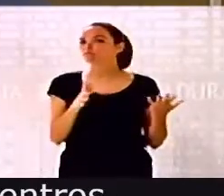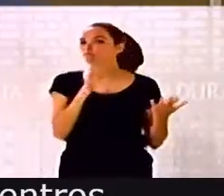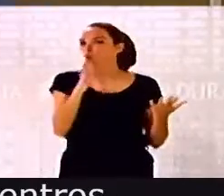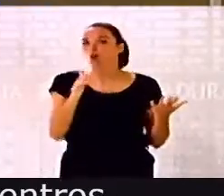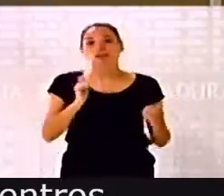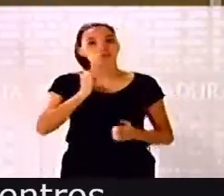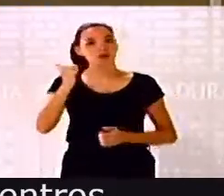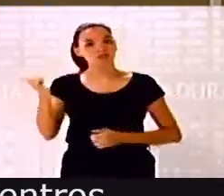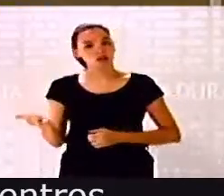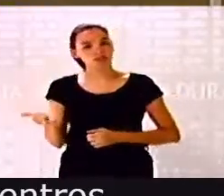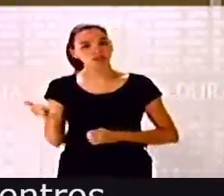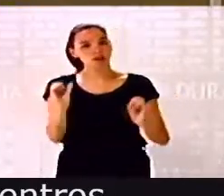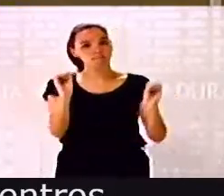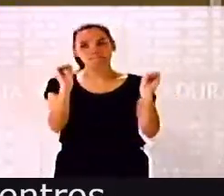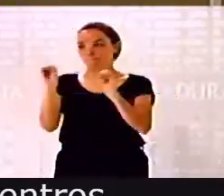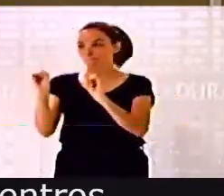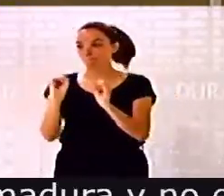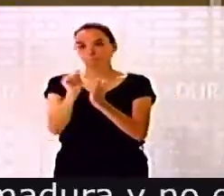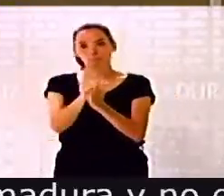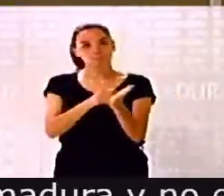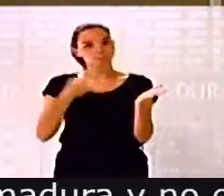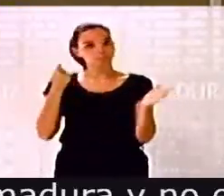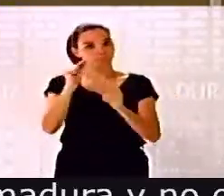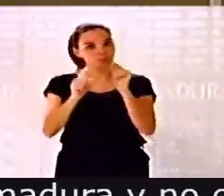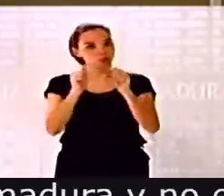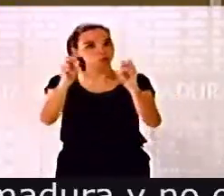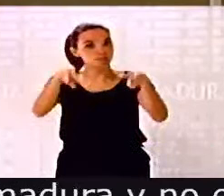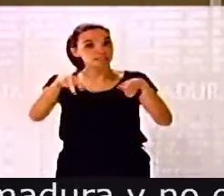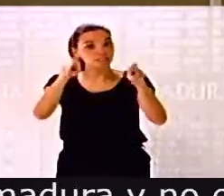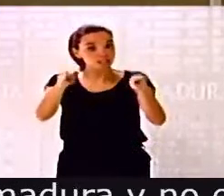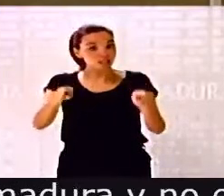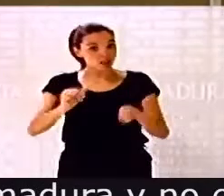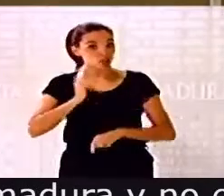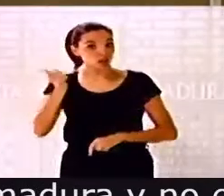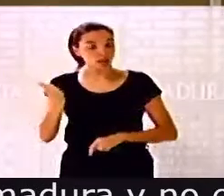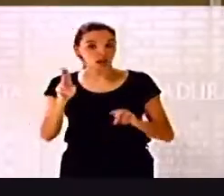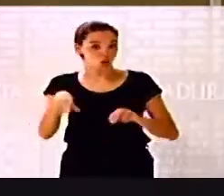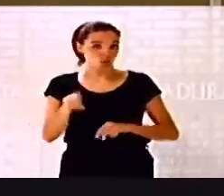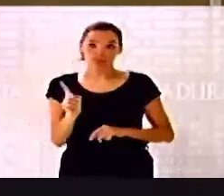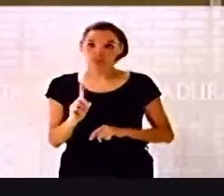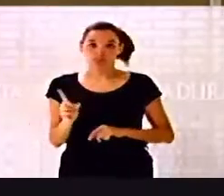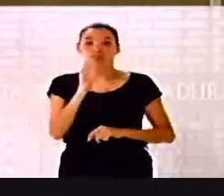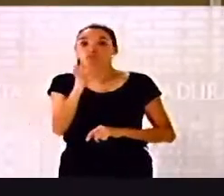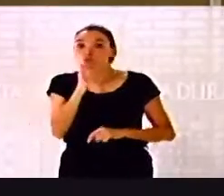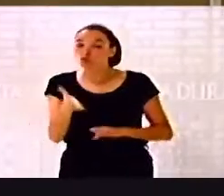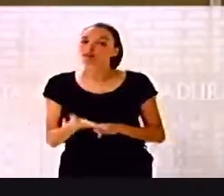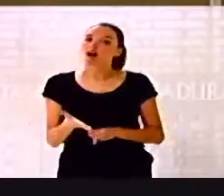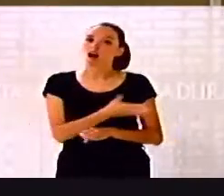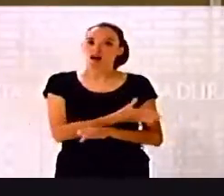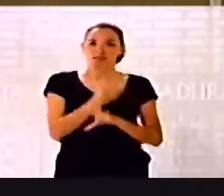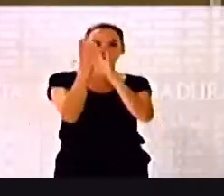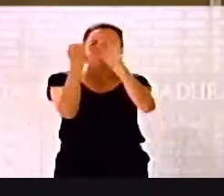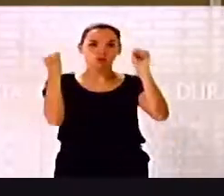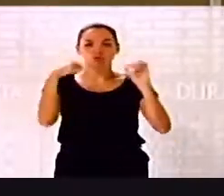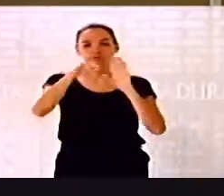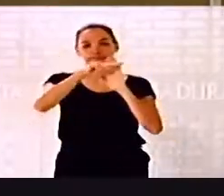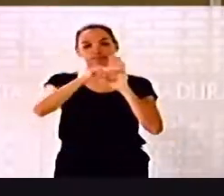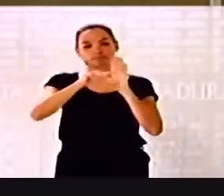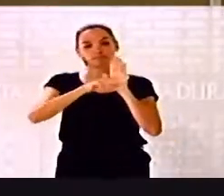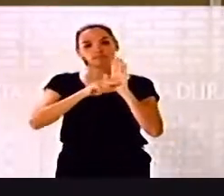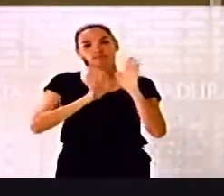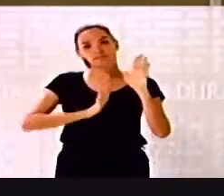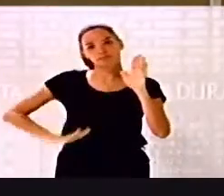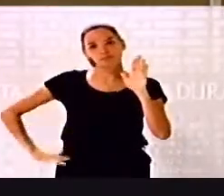casualidad, el que no tengamos ningún brote dentro de las residencias. Obedece a que tenemos un plan de contingencia diseñado